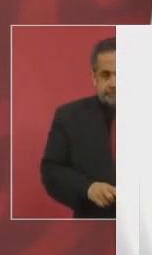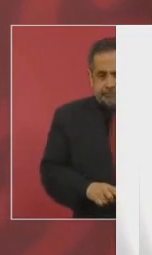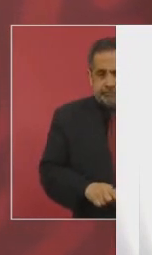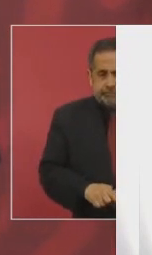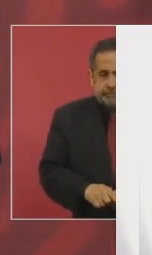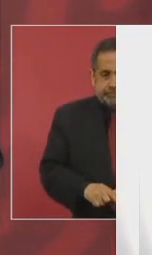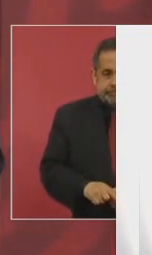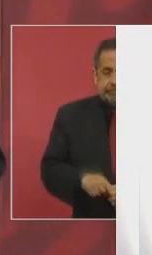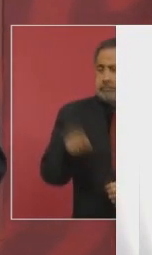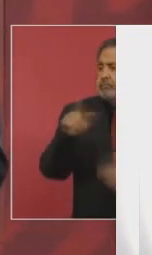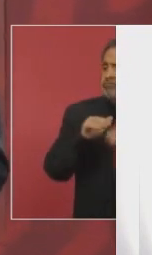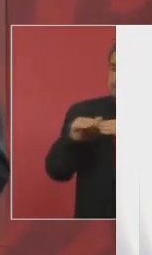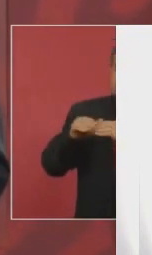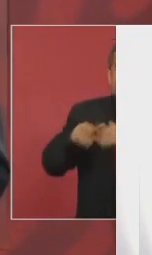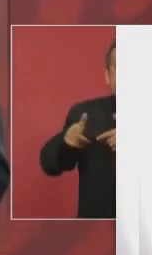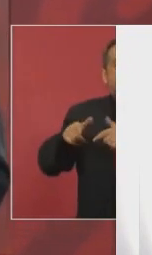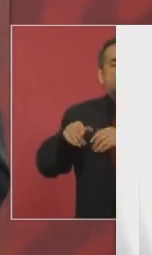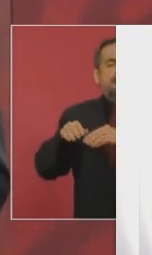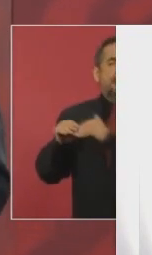una hegemonía